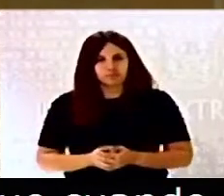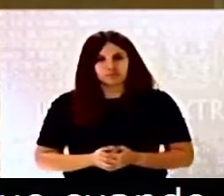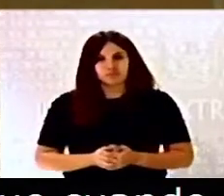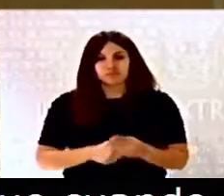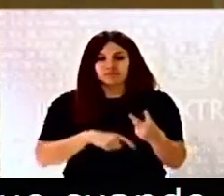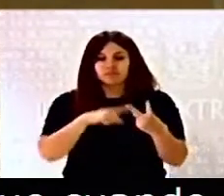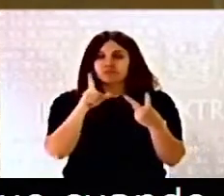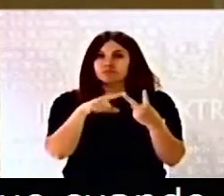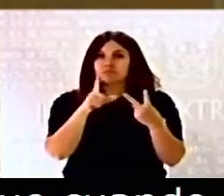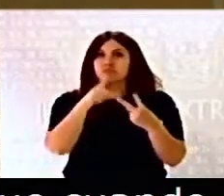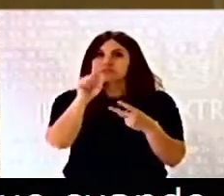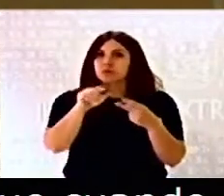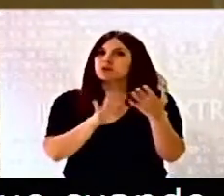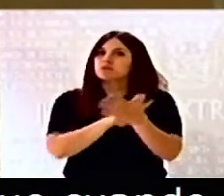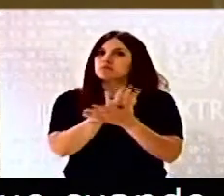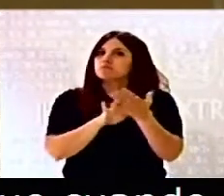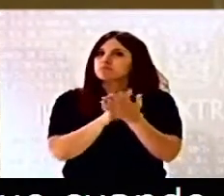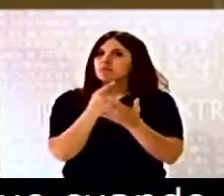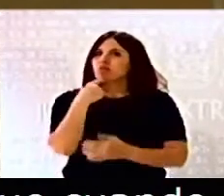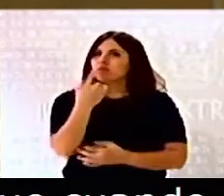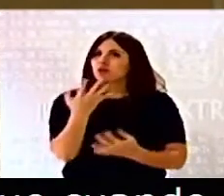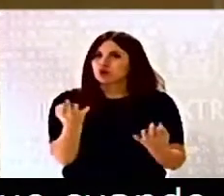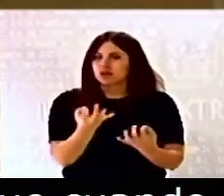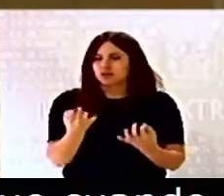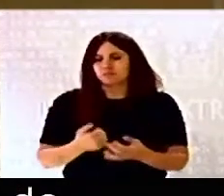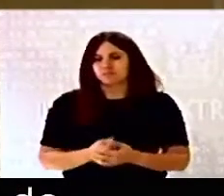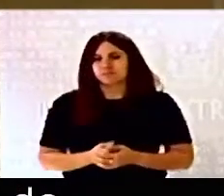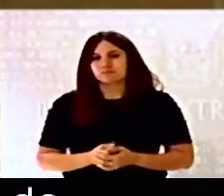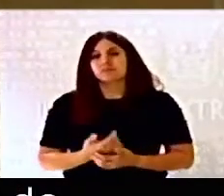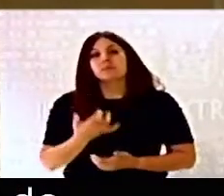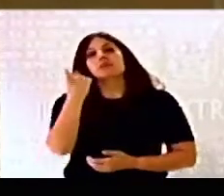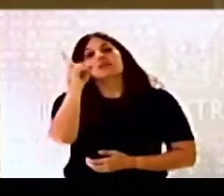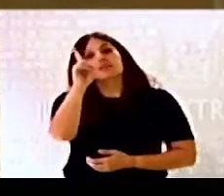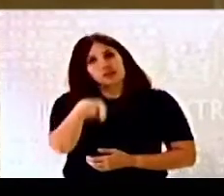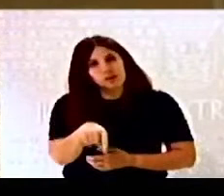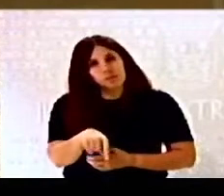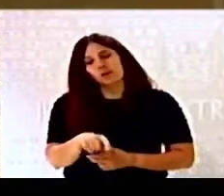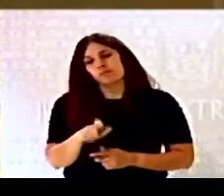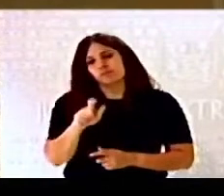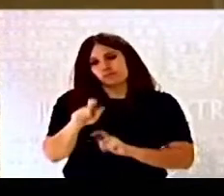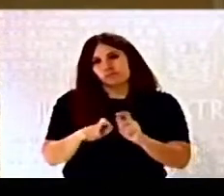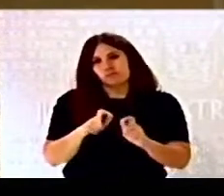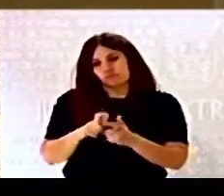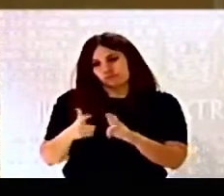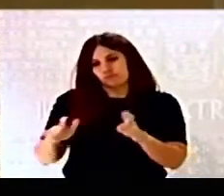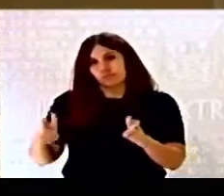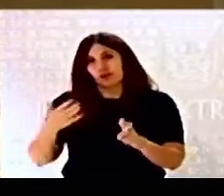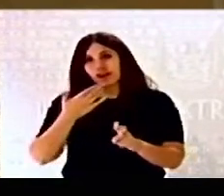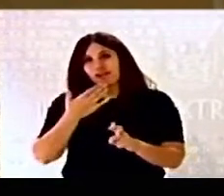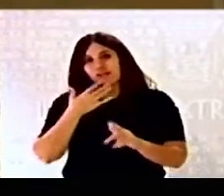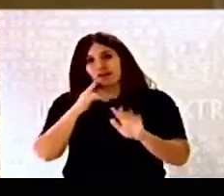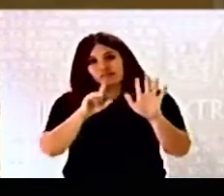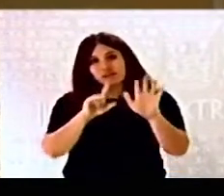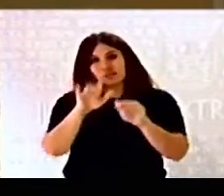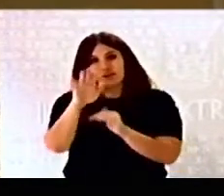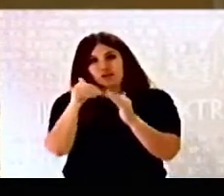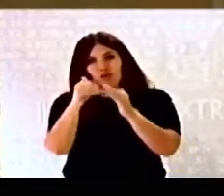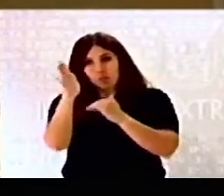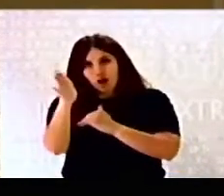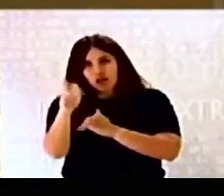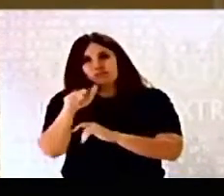lugar, les tengo que decir que ha crecido también la incidencia acumulada en los mayores de 65 años.